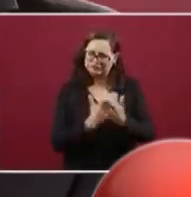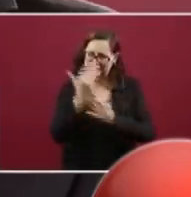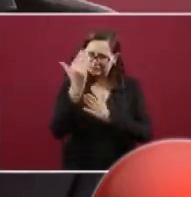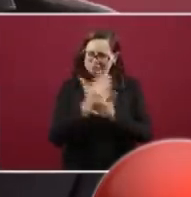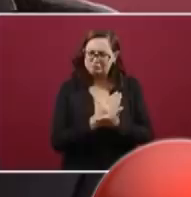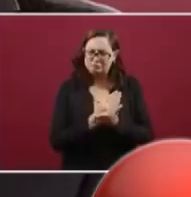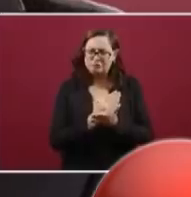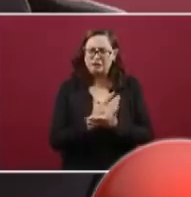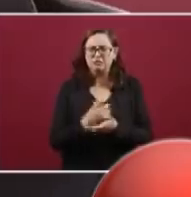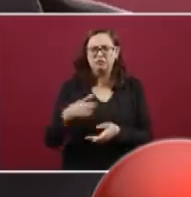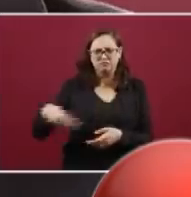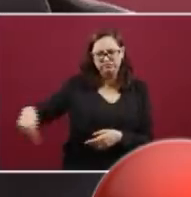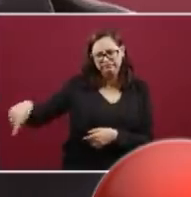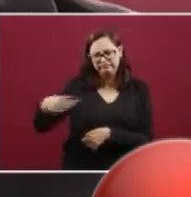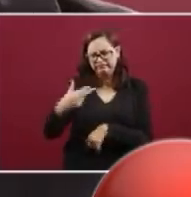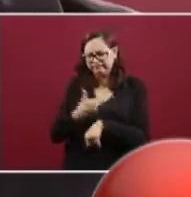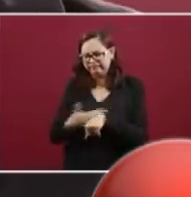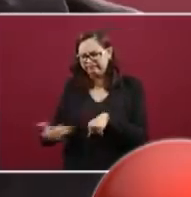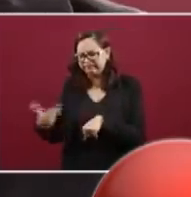empezó a plantear